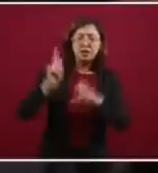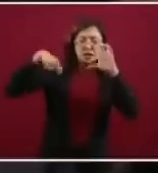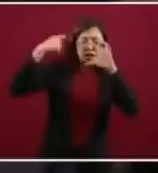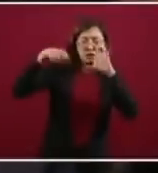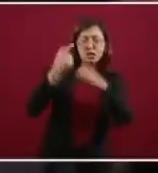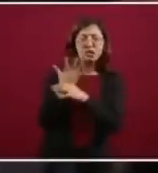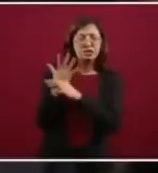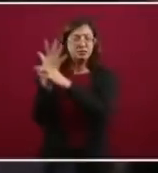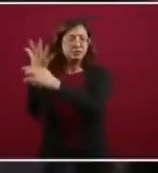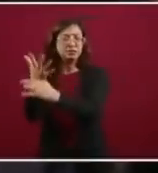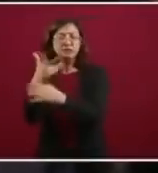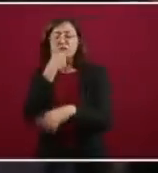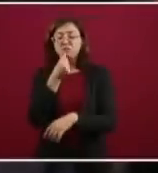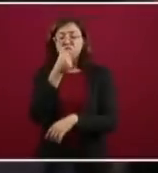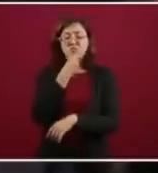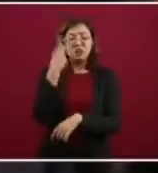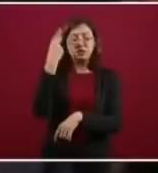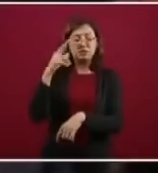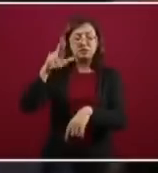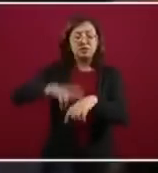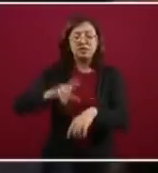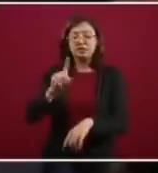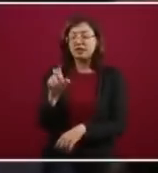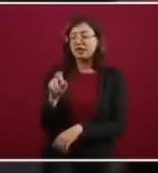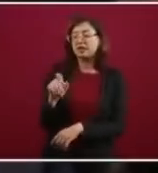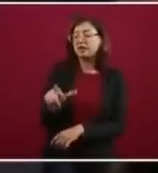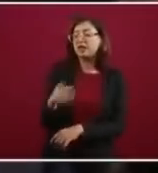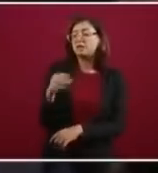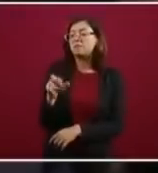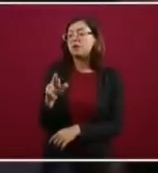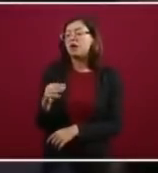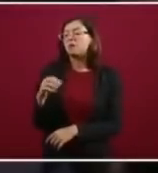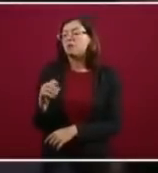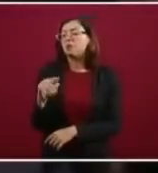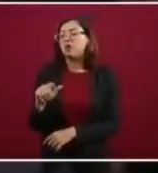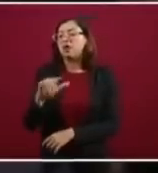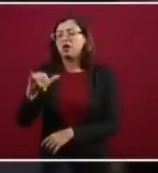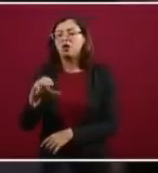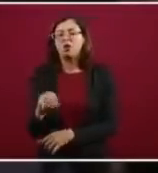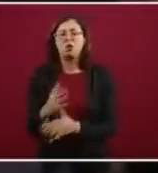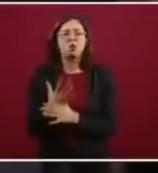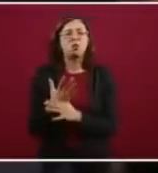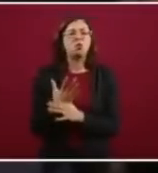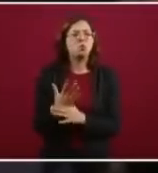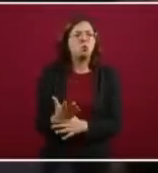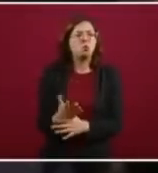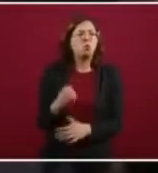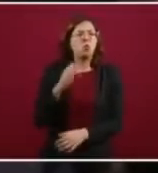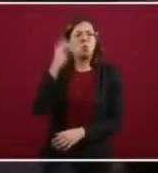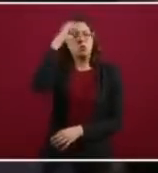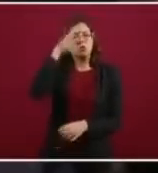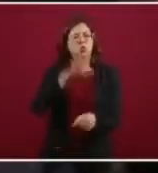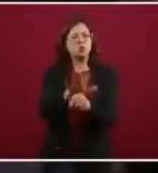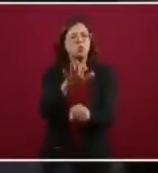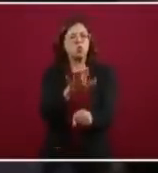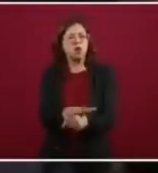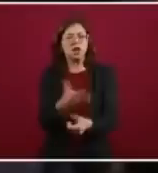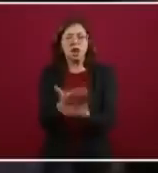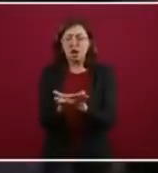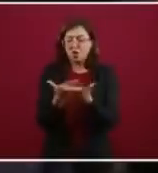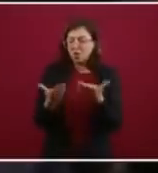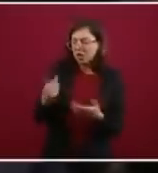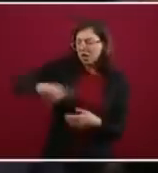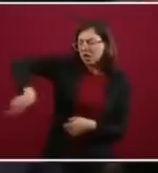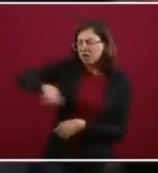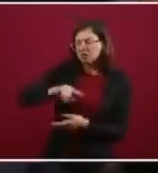este planteamiento del director Daniel Marmolejo? Y su gobierno no desdeña este tipo de nuevas